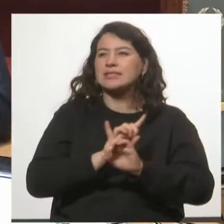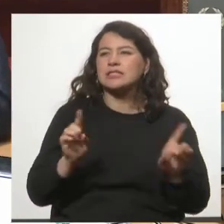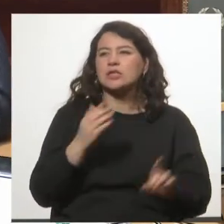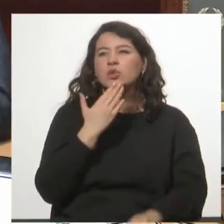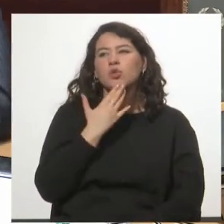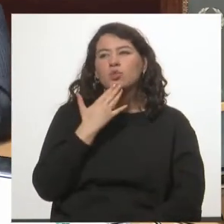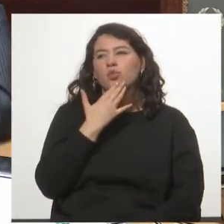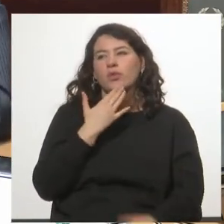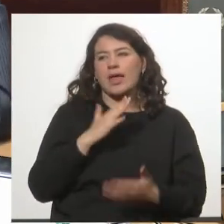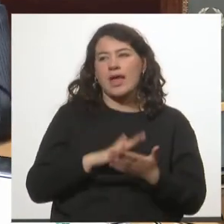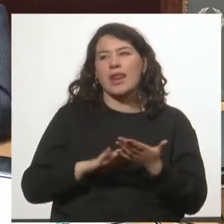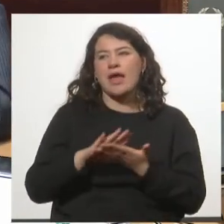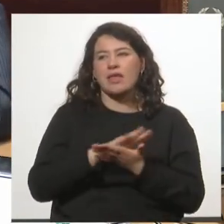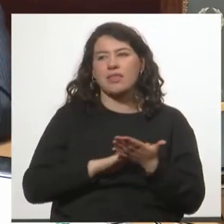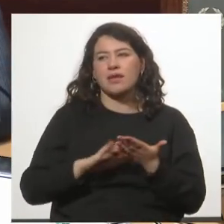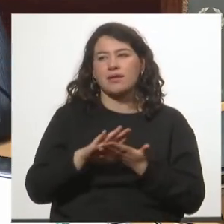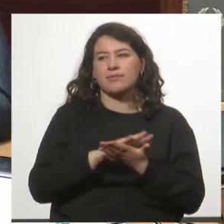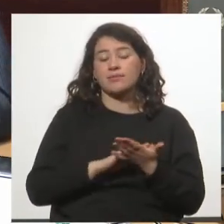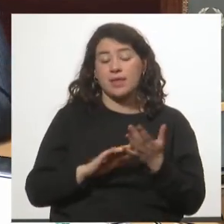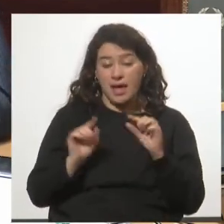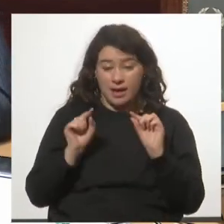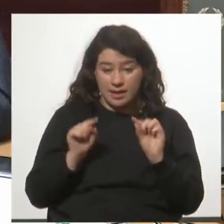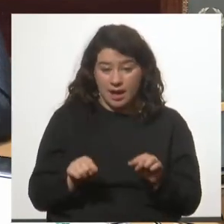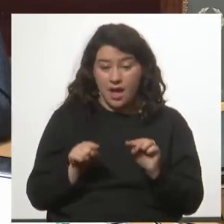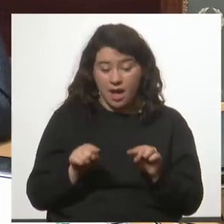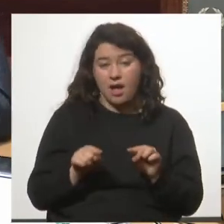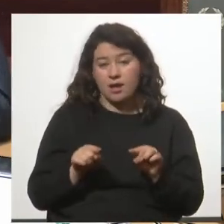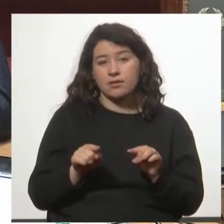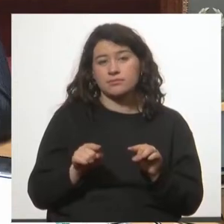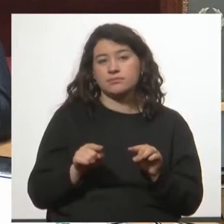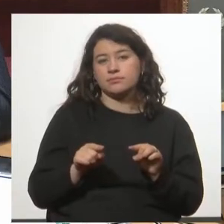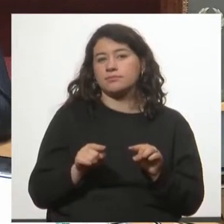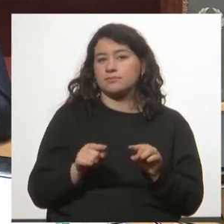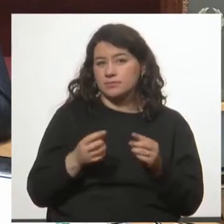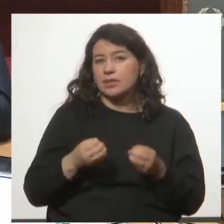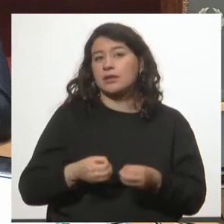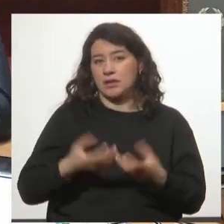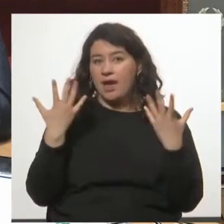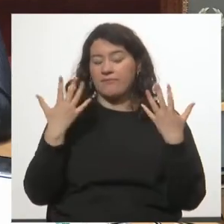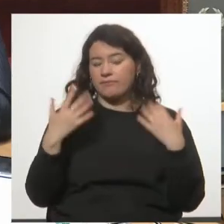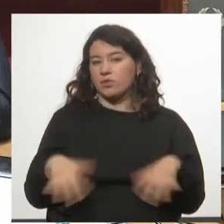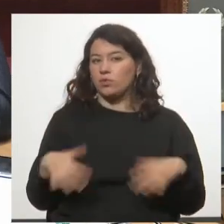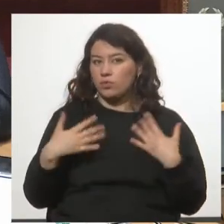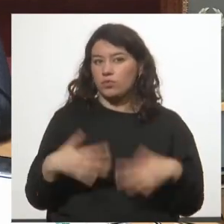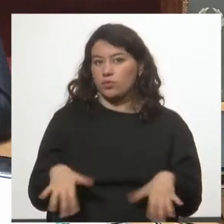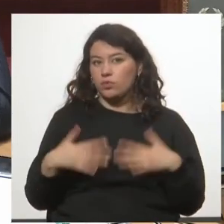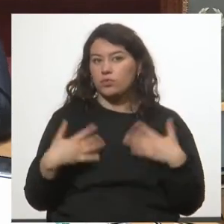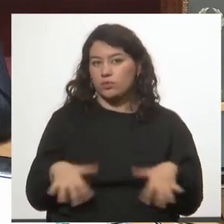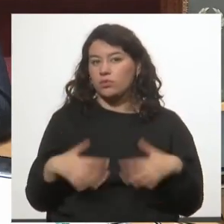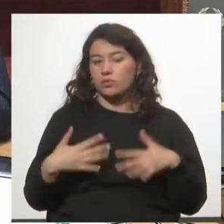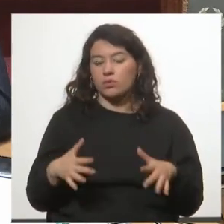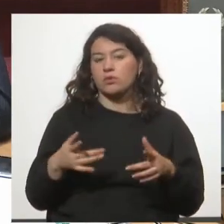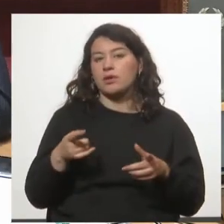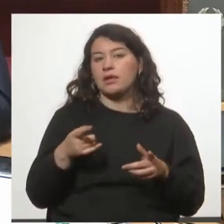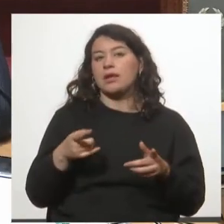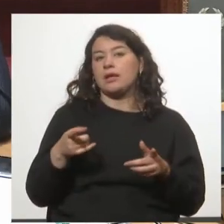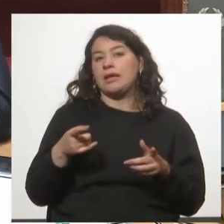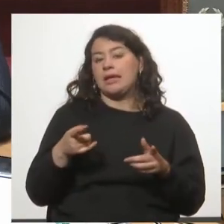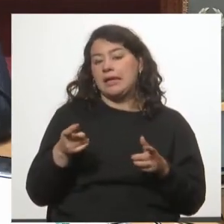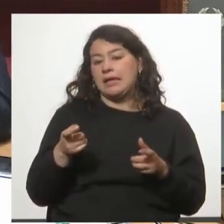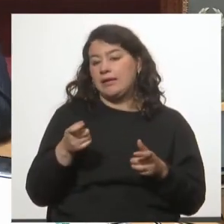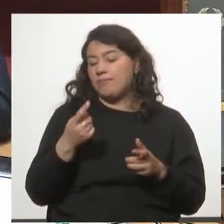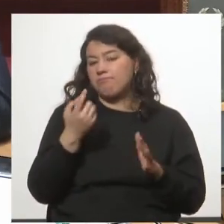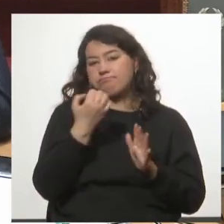duda que acá ocurrieron cosas gravísimas en el ejercicio de la función pública